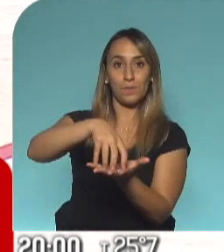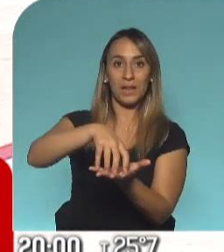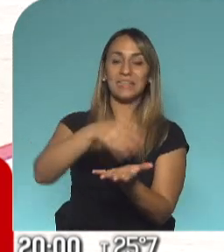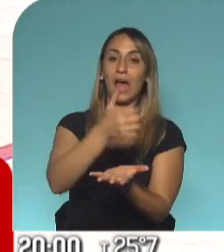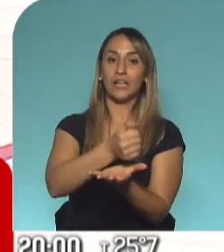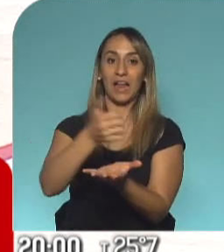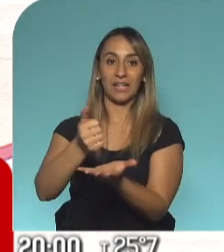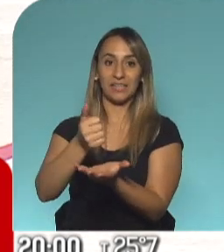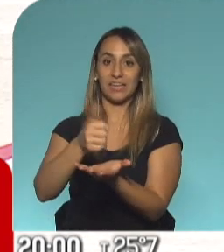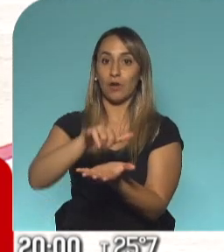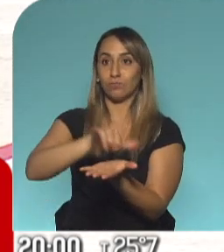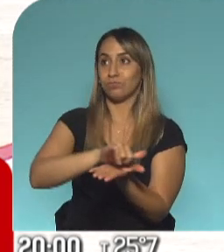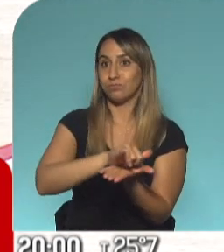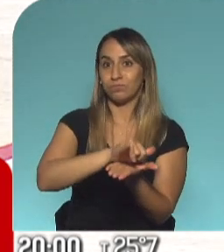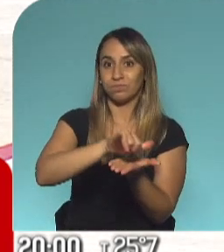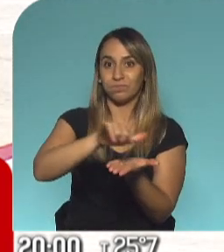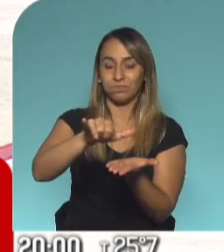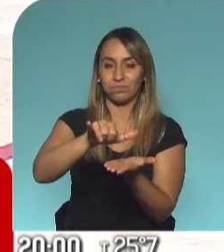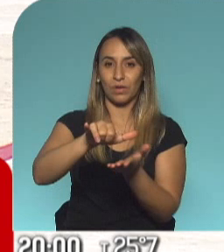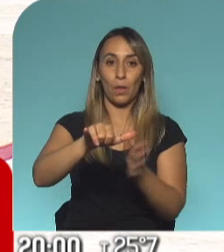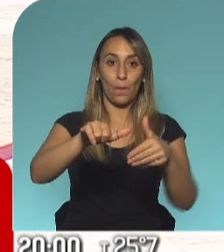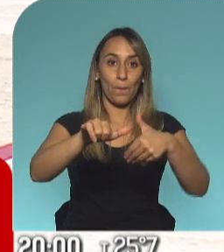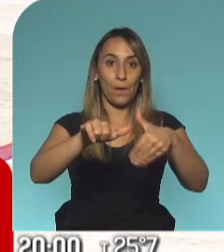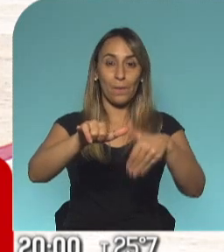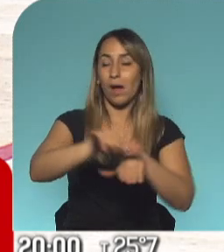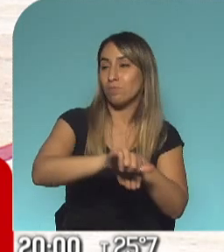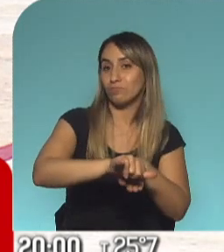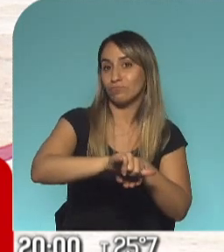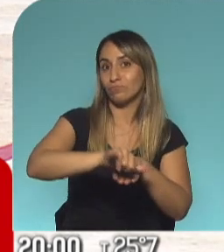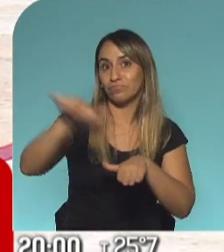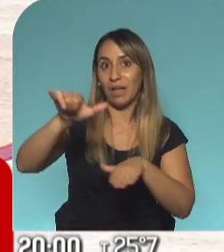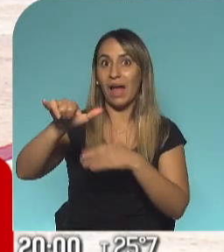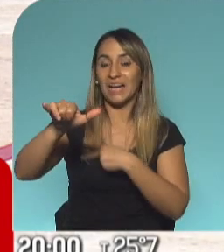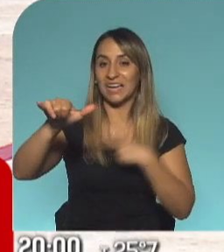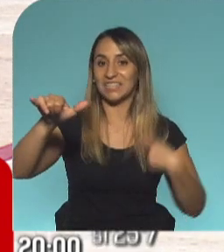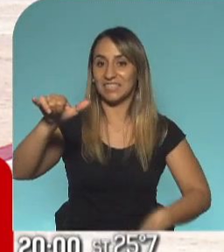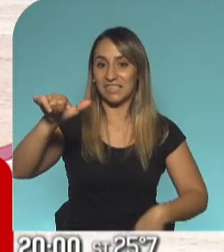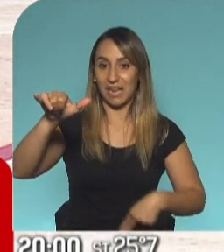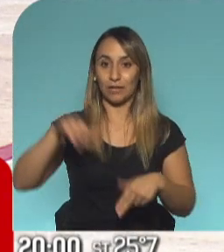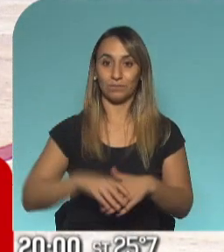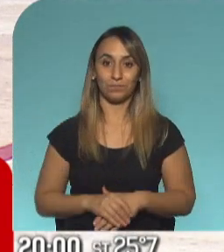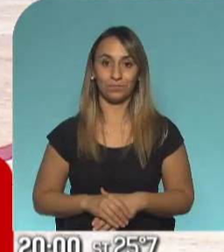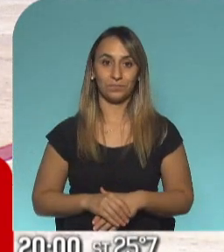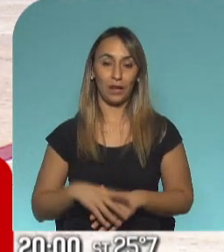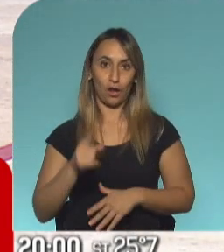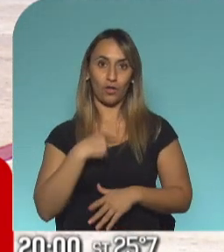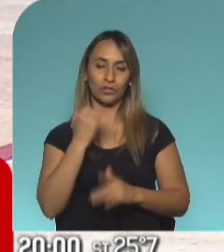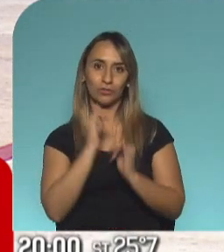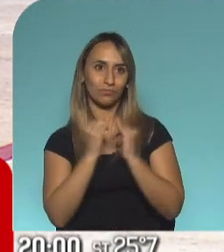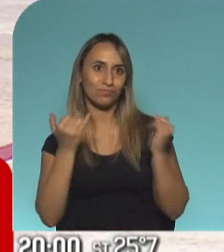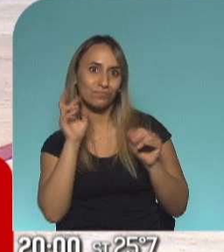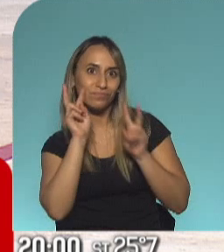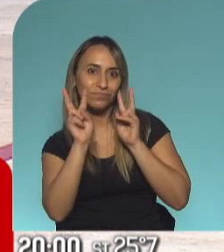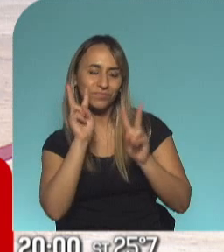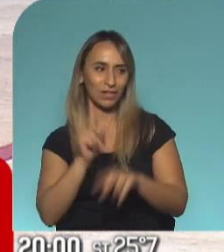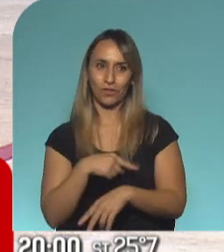salir con destino a Beijing. Y aquí en este lugar hay una enorme emoción